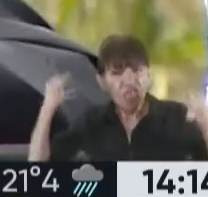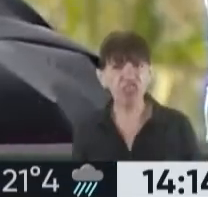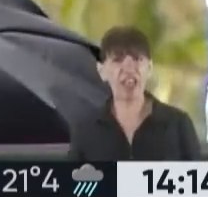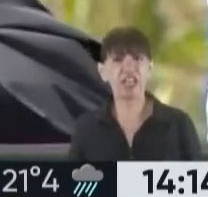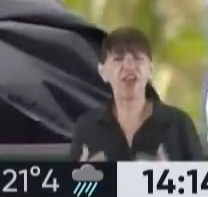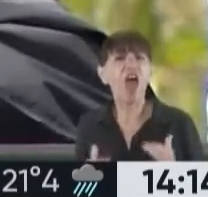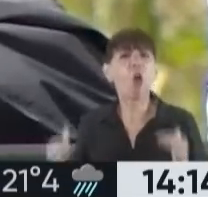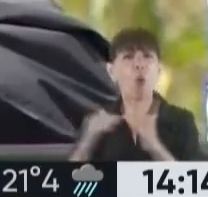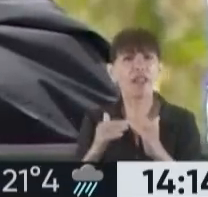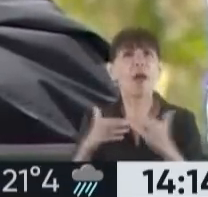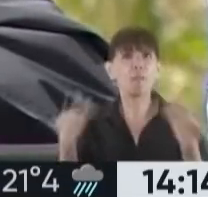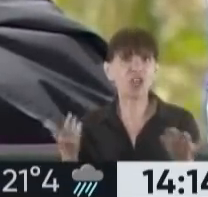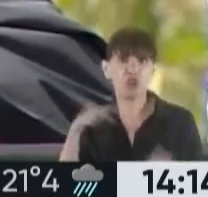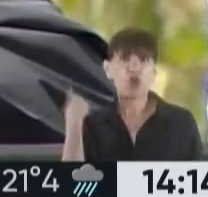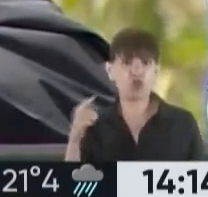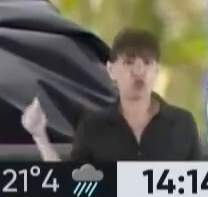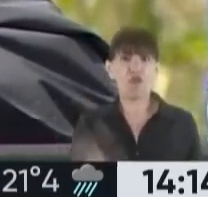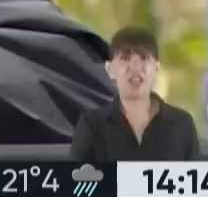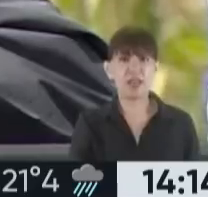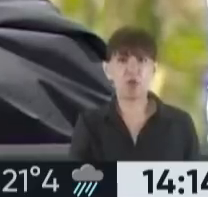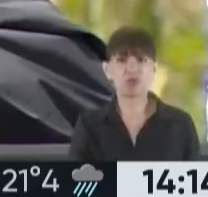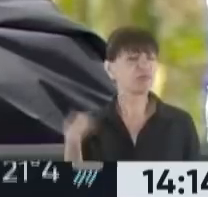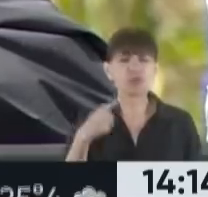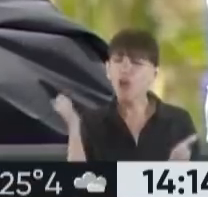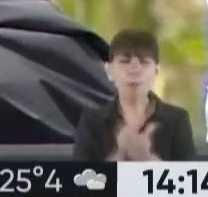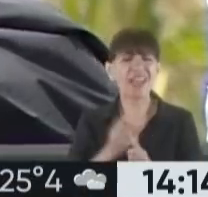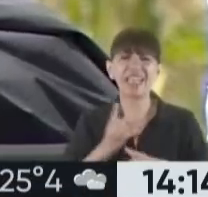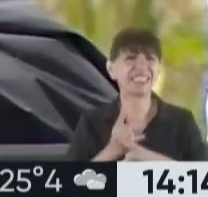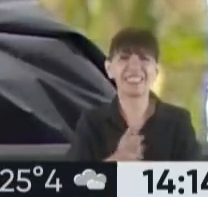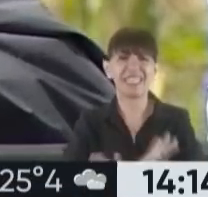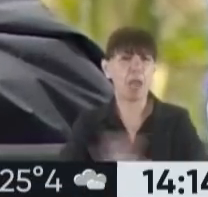aquí. Y vamos a seguir estando. Siempre,